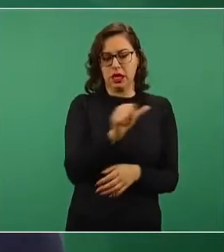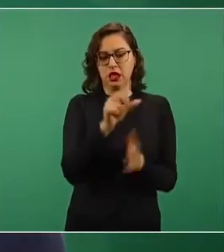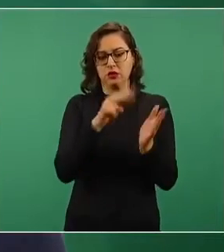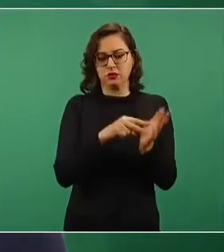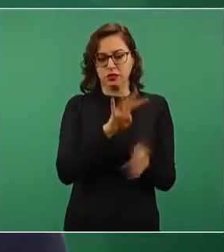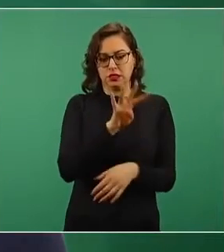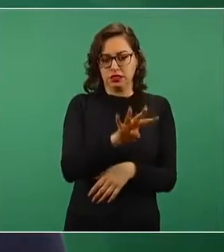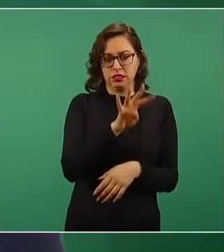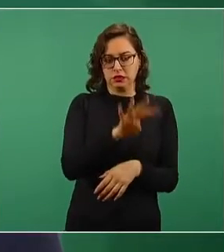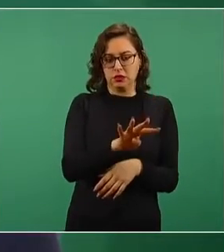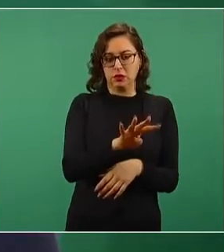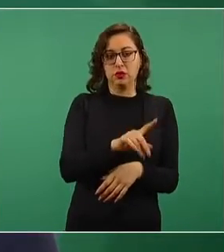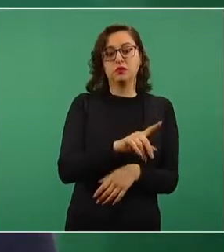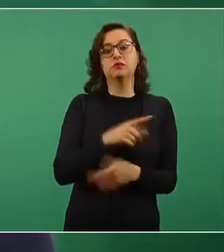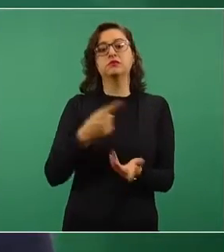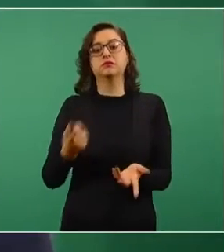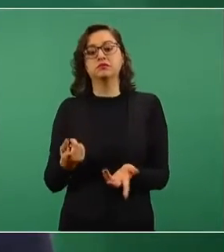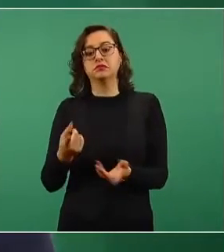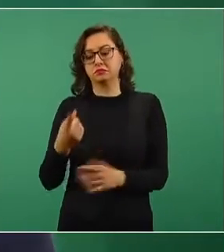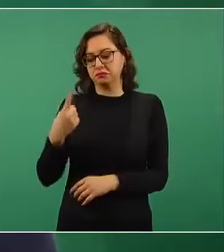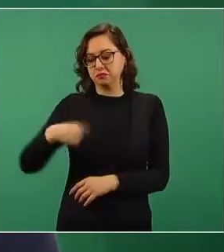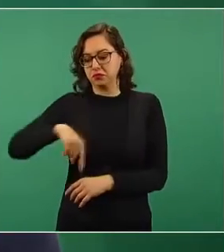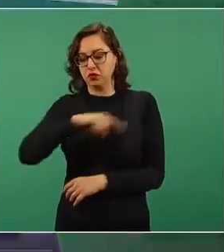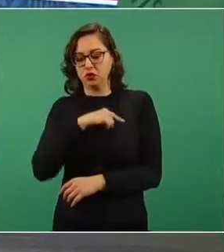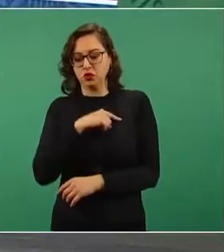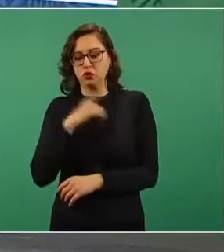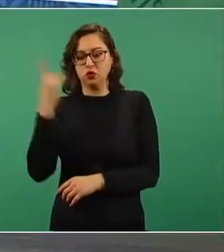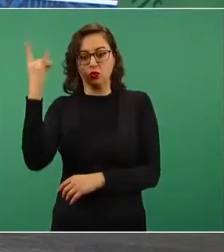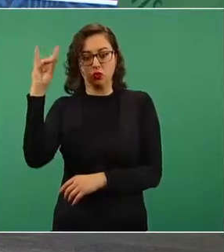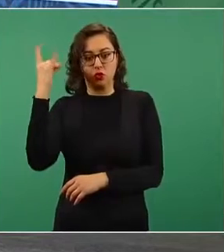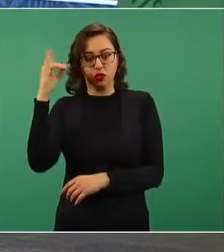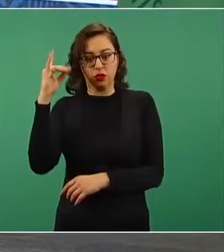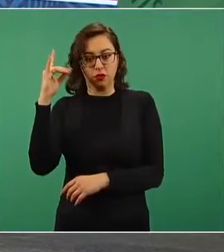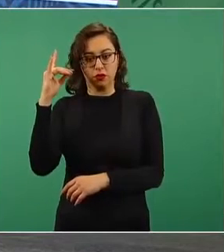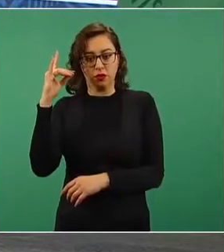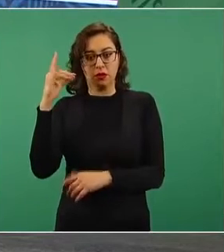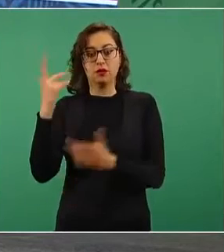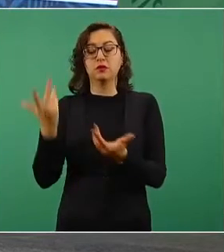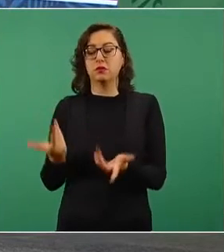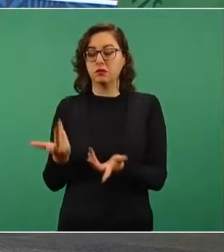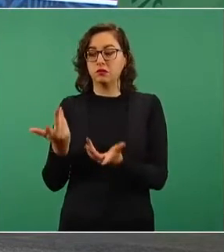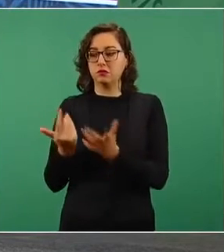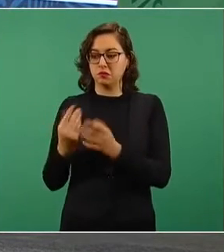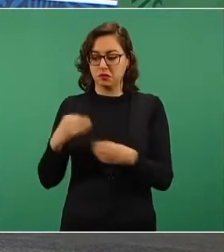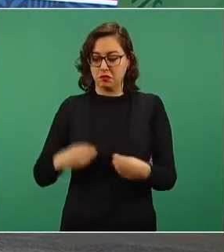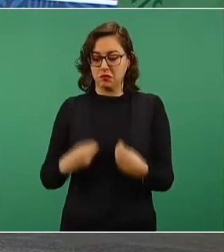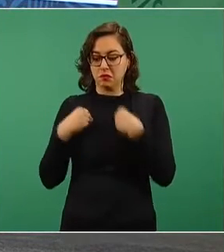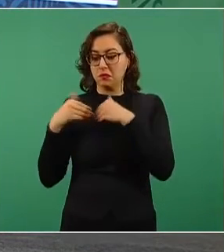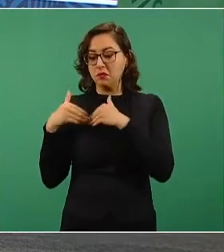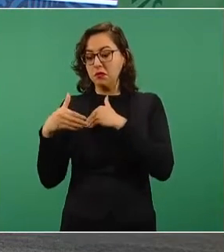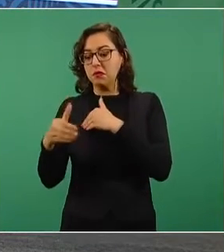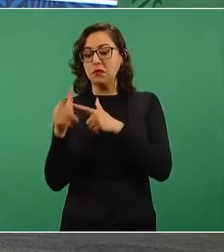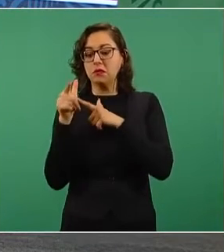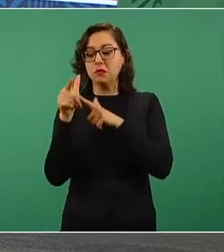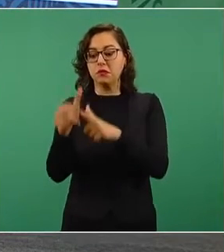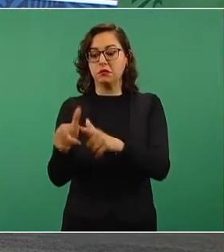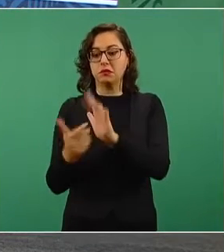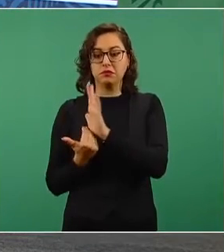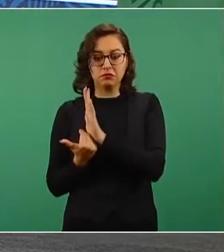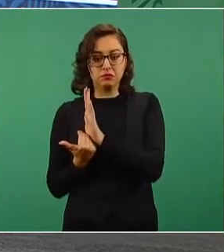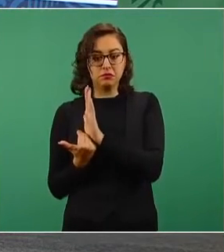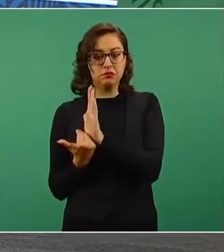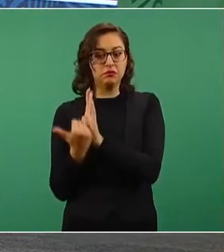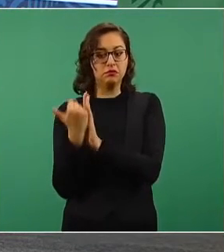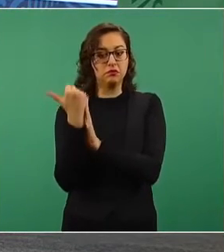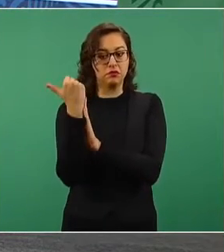2006-2019, y nosotros habíamos reducido, o más bien, habíamos incrementado la esperanza de